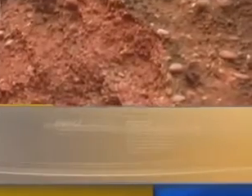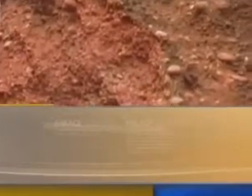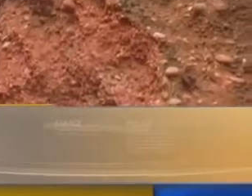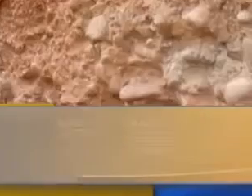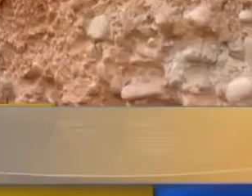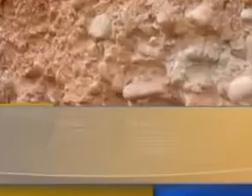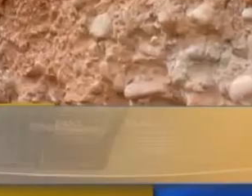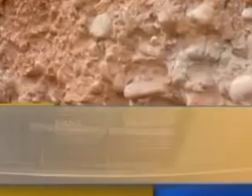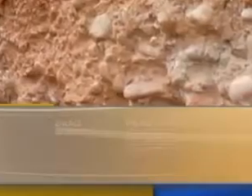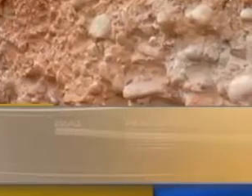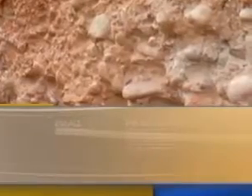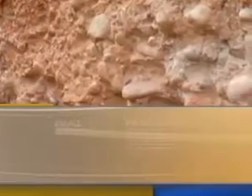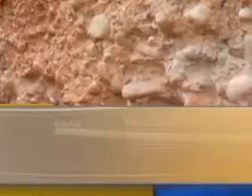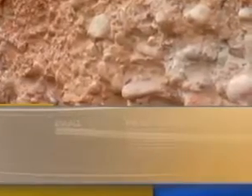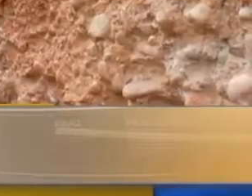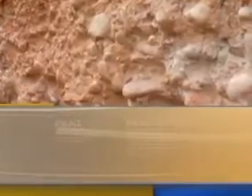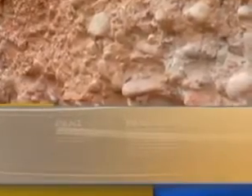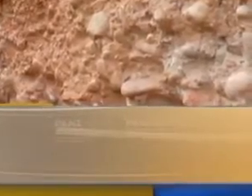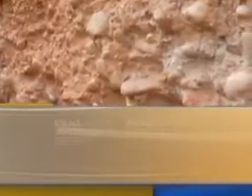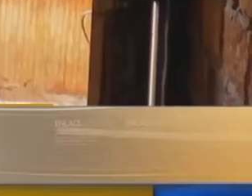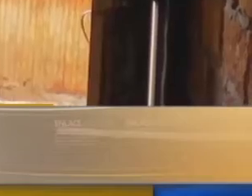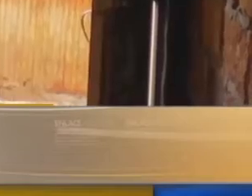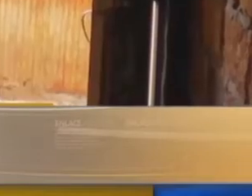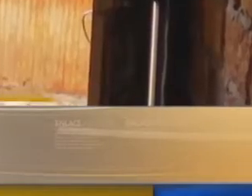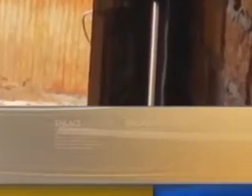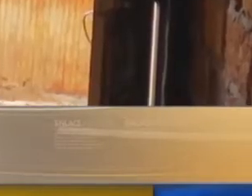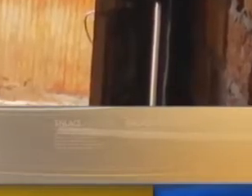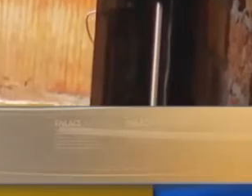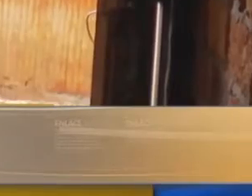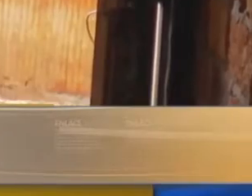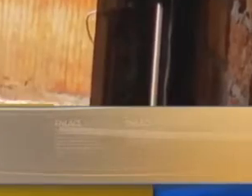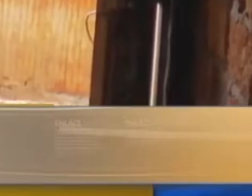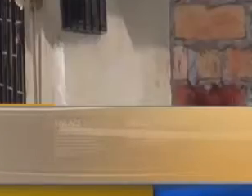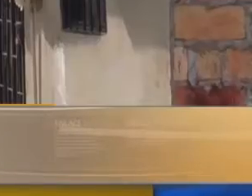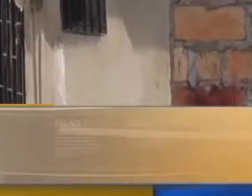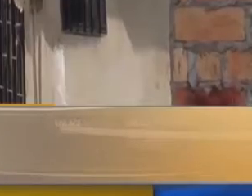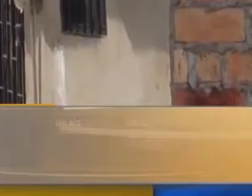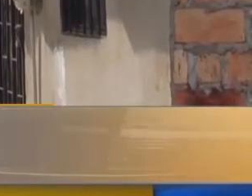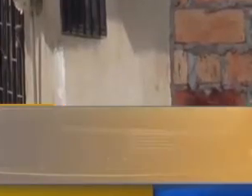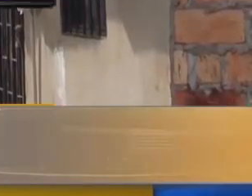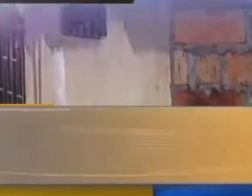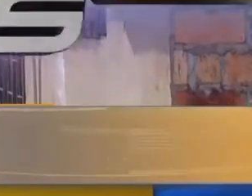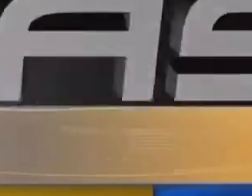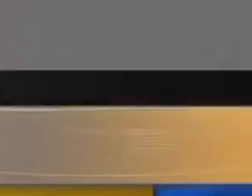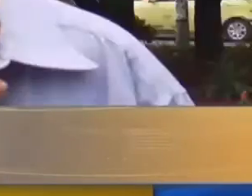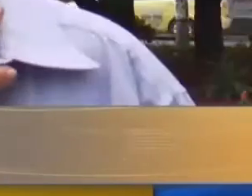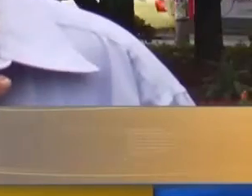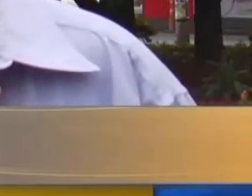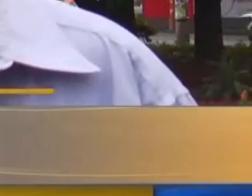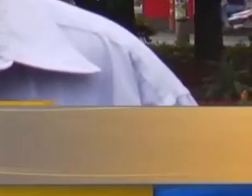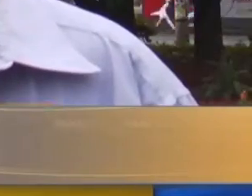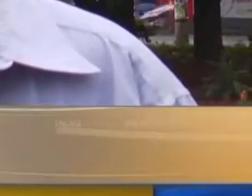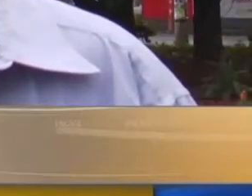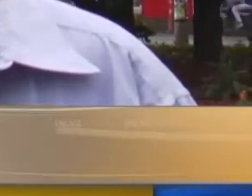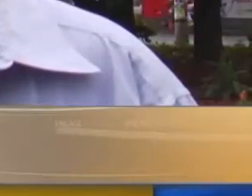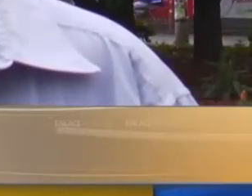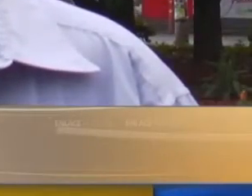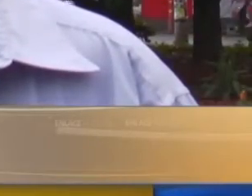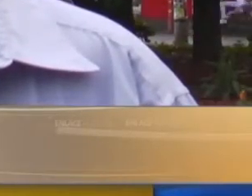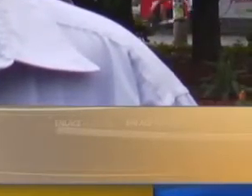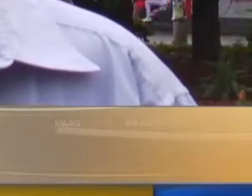barrio La Esperanza se vio afectada por la erosión producto de la lluvia de los últimos días. No hubo heridos, pero sí pérdidas materiales. Este hombre estuvo a punto de